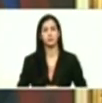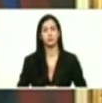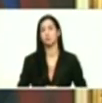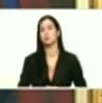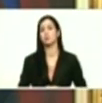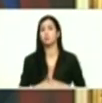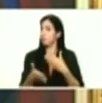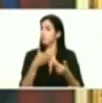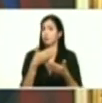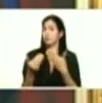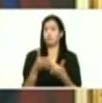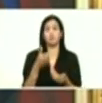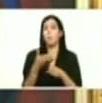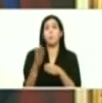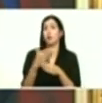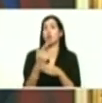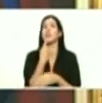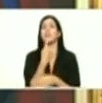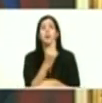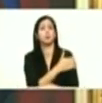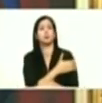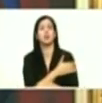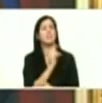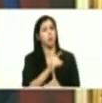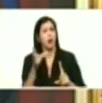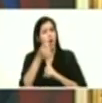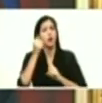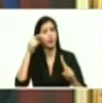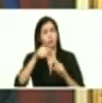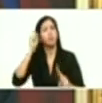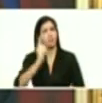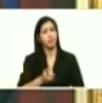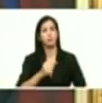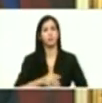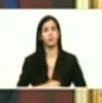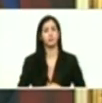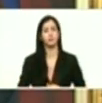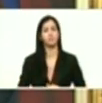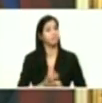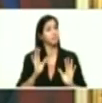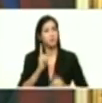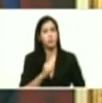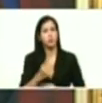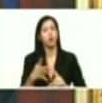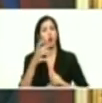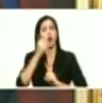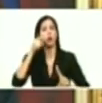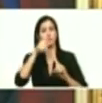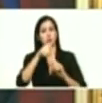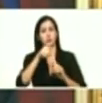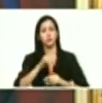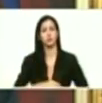no importa lo que vea la canalla pero tenemos que lograr el objetivo vale tenemos que lograr el objetivo